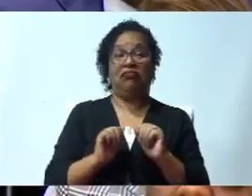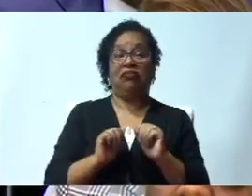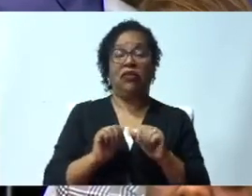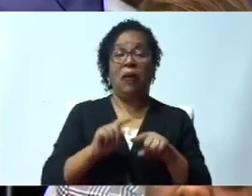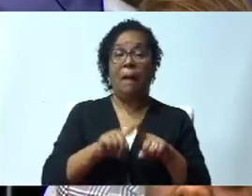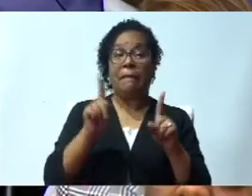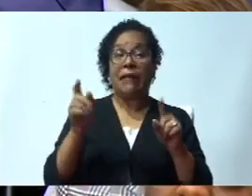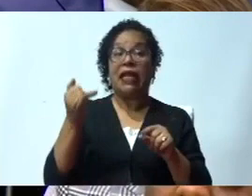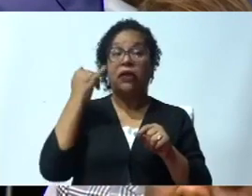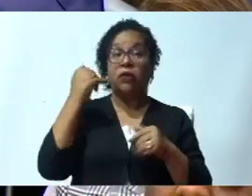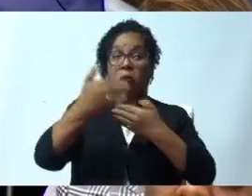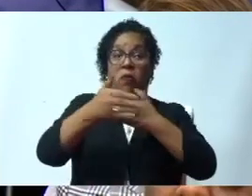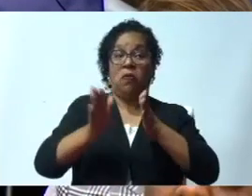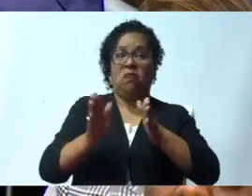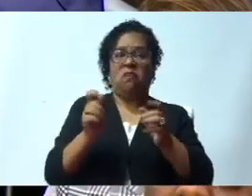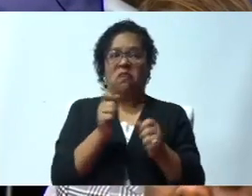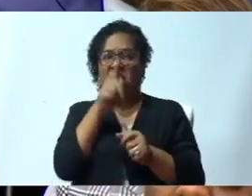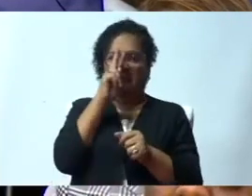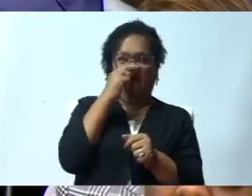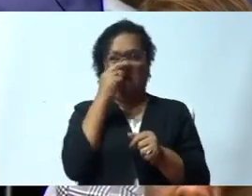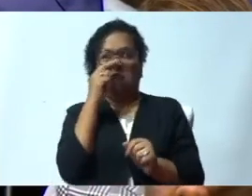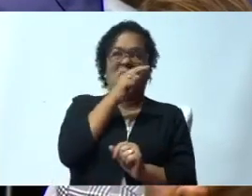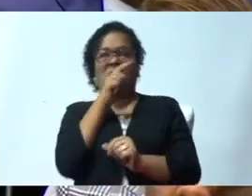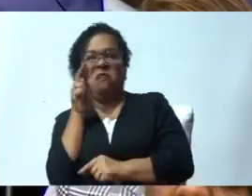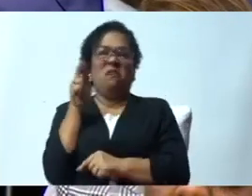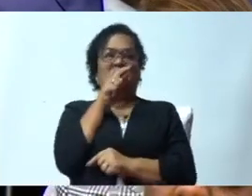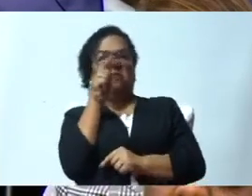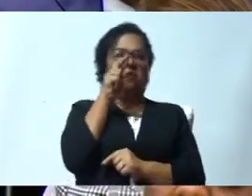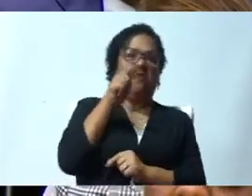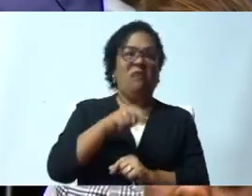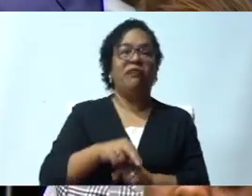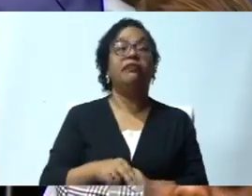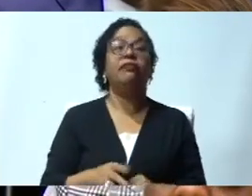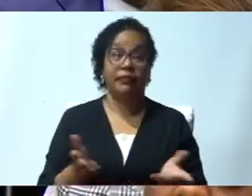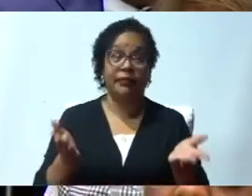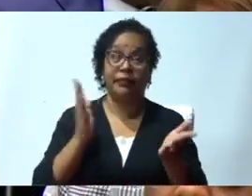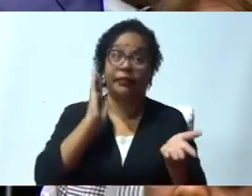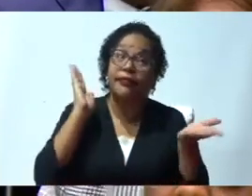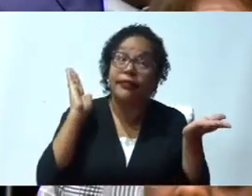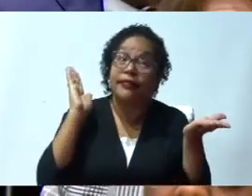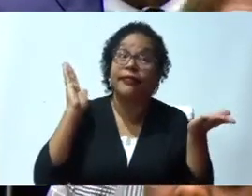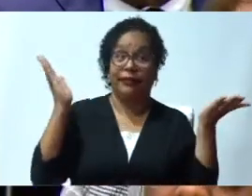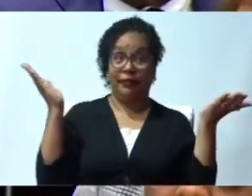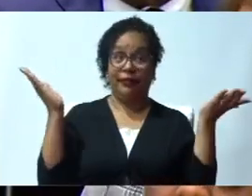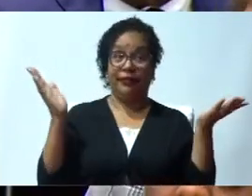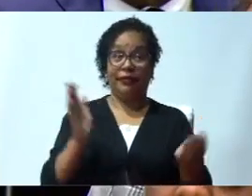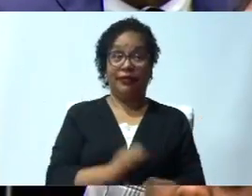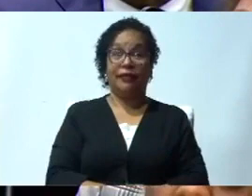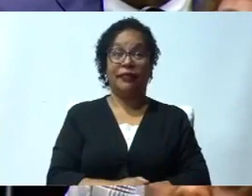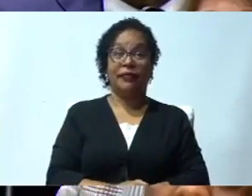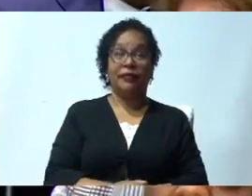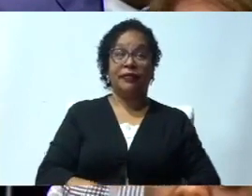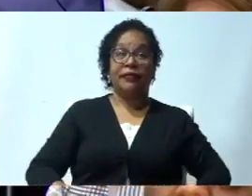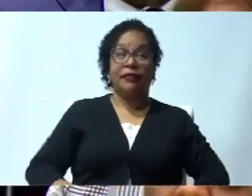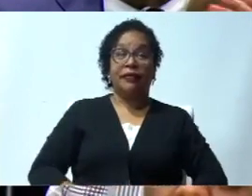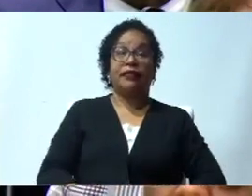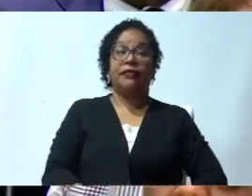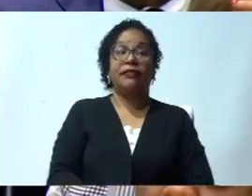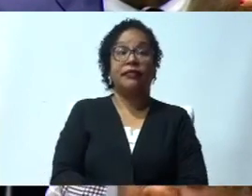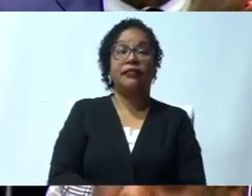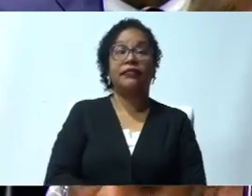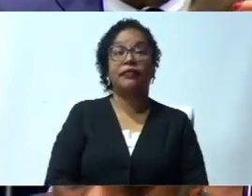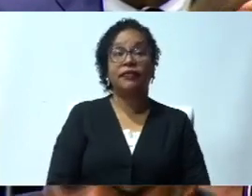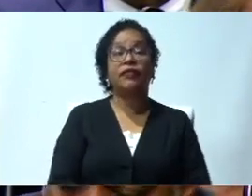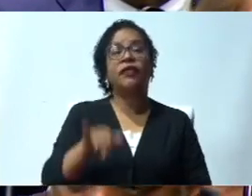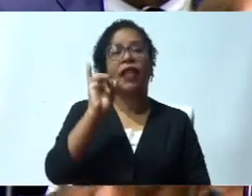a muerte. Cuando se ve acorralado. Entonces, esas personas que el único defecto que